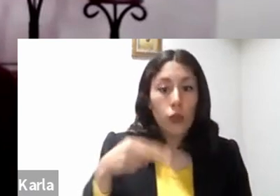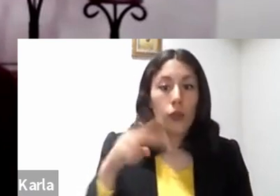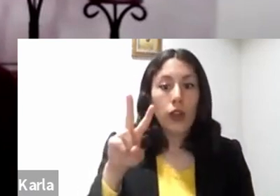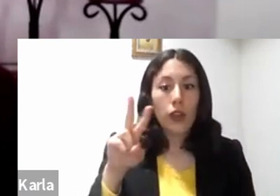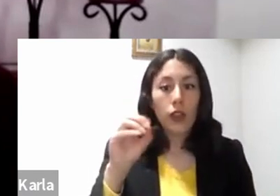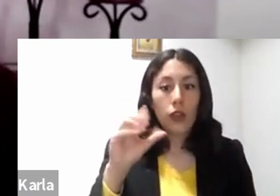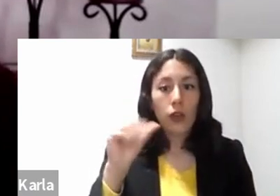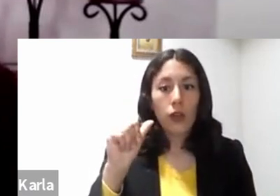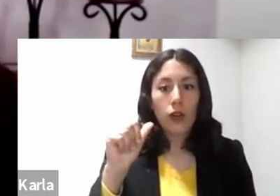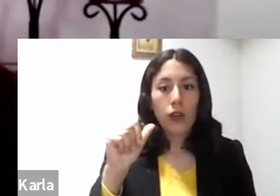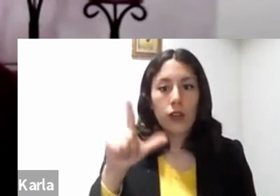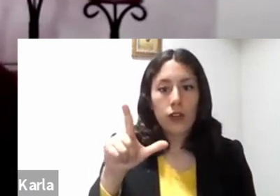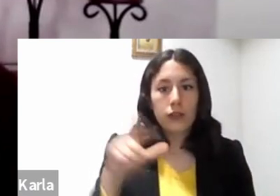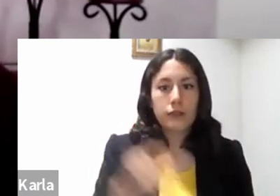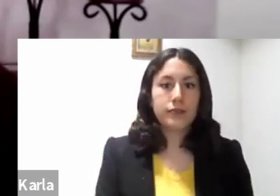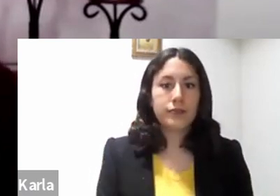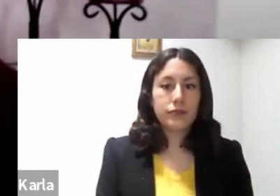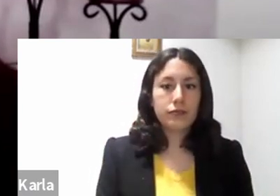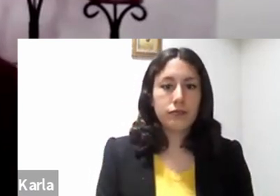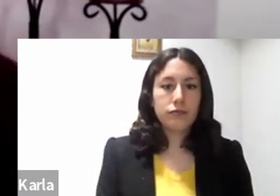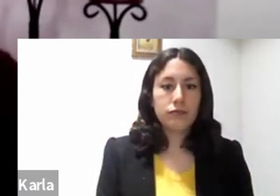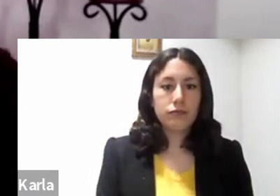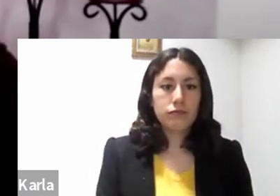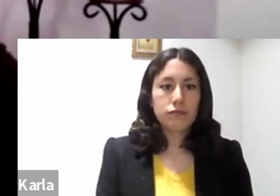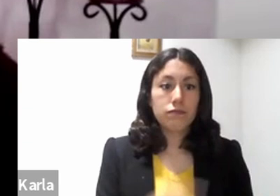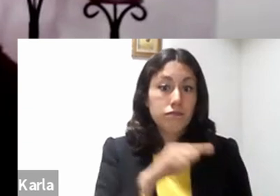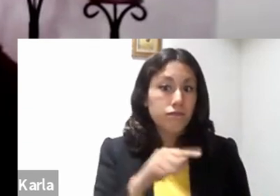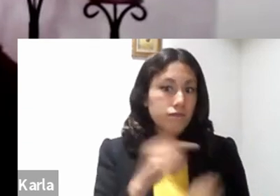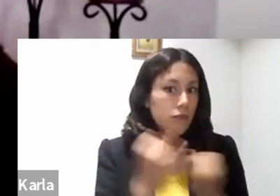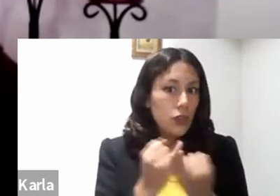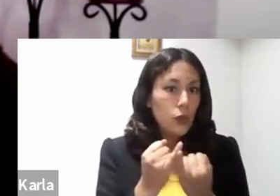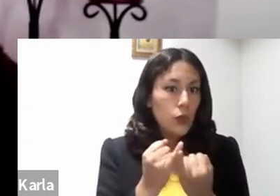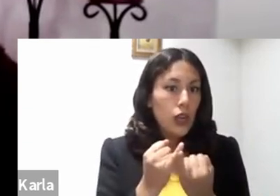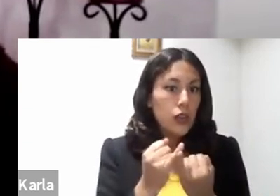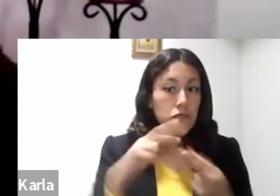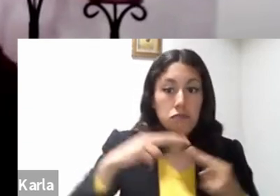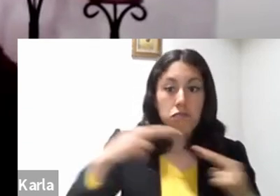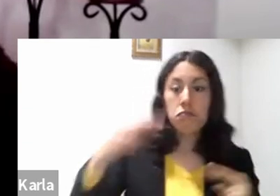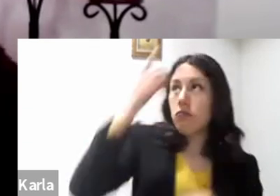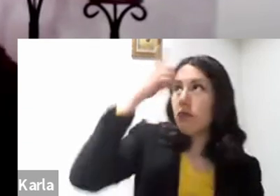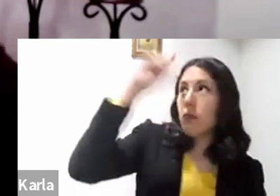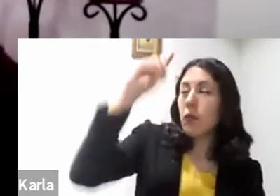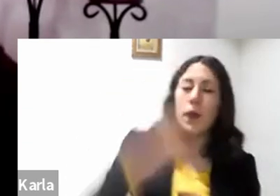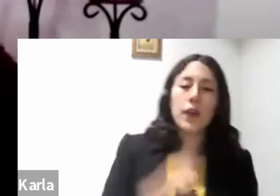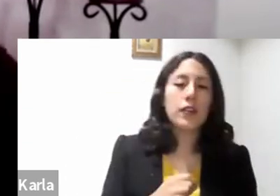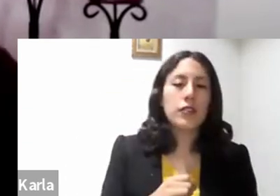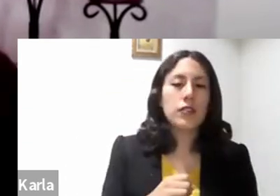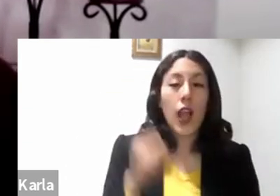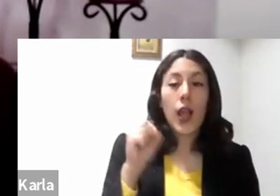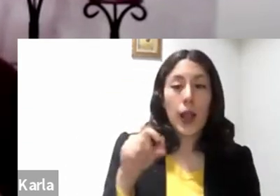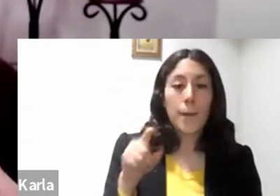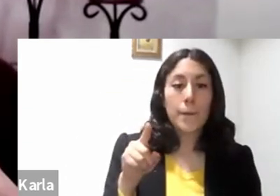y esto como en la relación con dios es el equivalente en la relación de personas